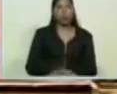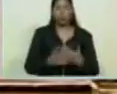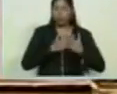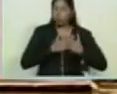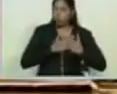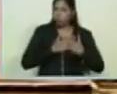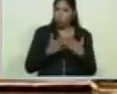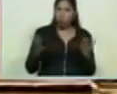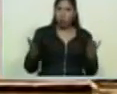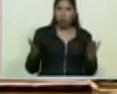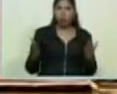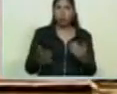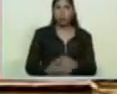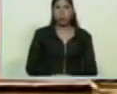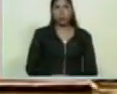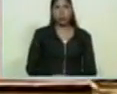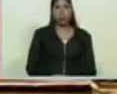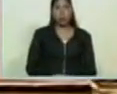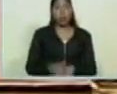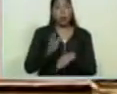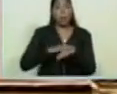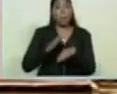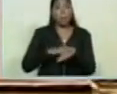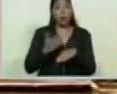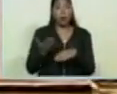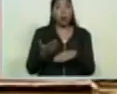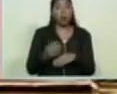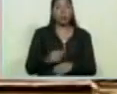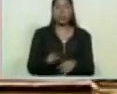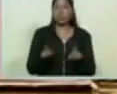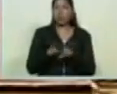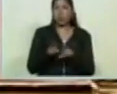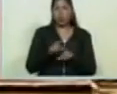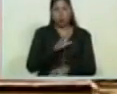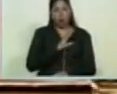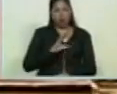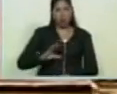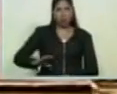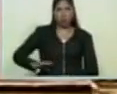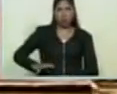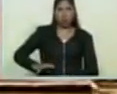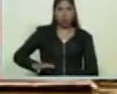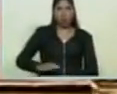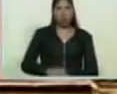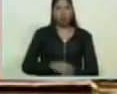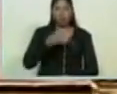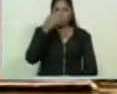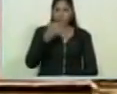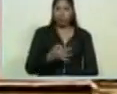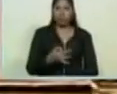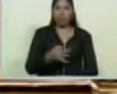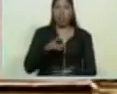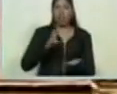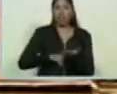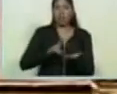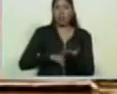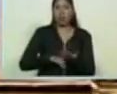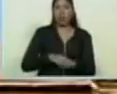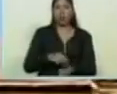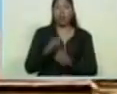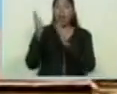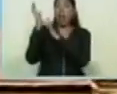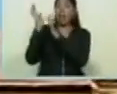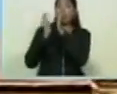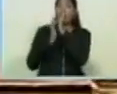cristiana, porque nuestro cristianismo es un cristianismo en acción, es un cristianismo verdadero, es el cristianismo de Cristo,